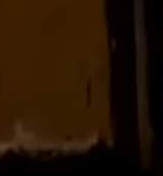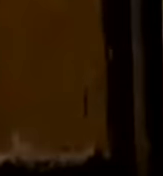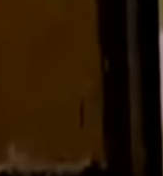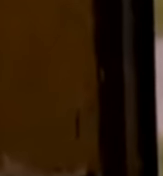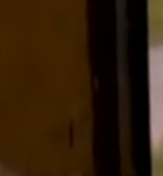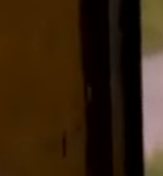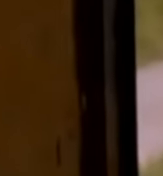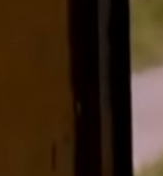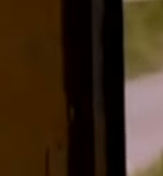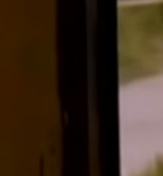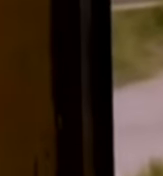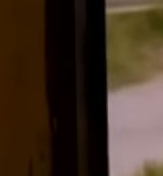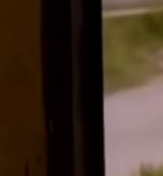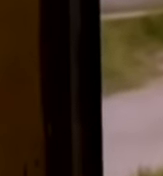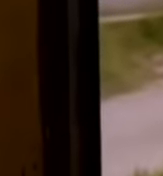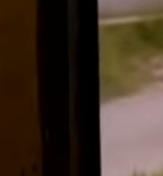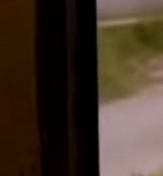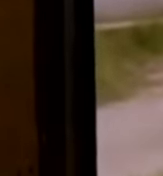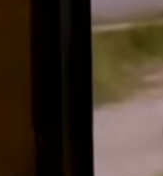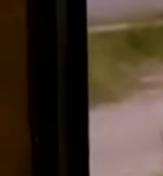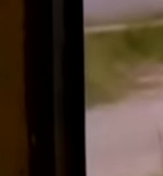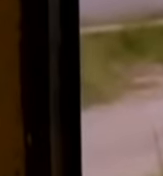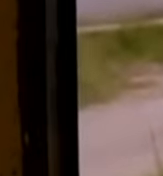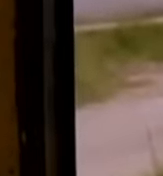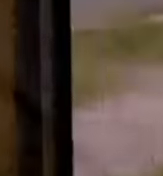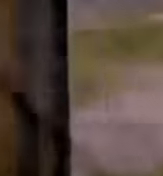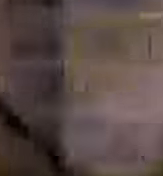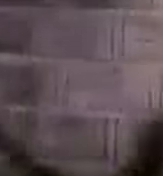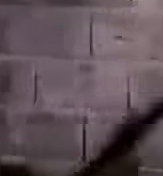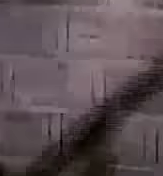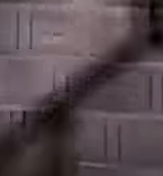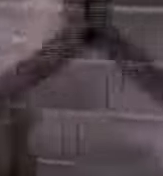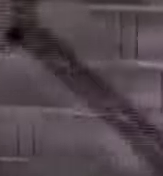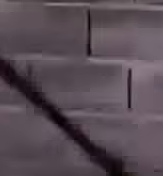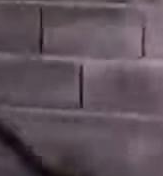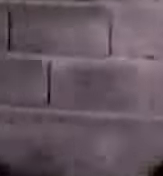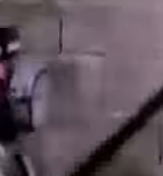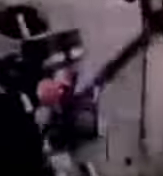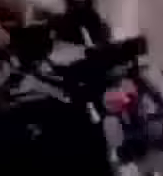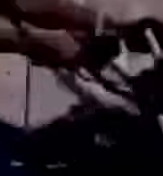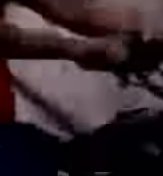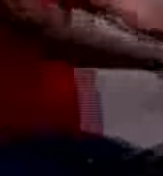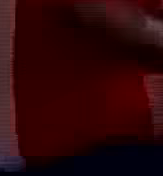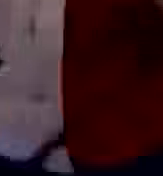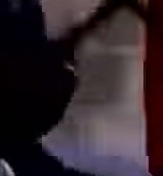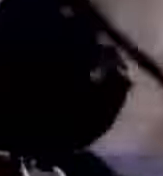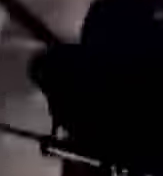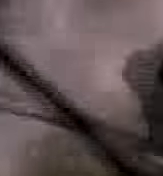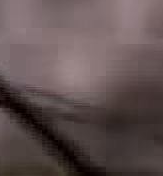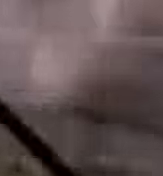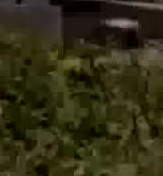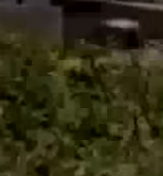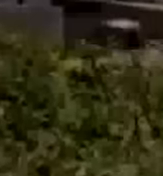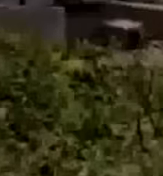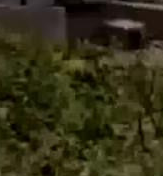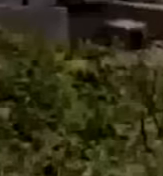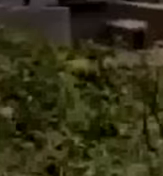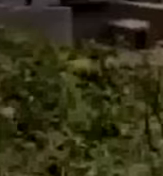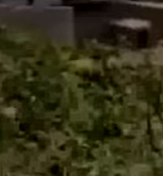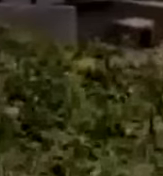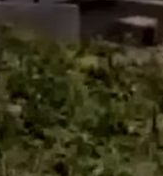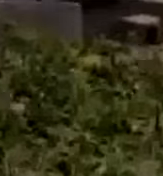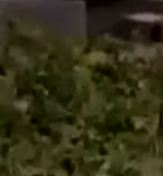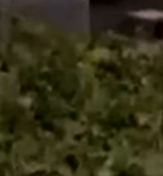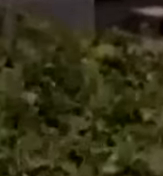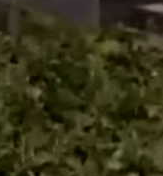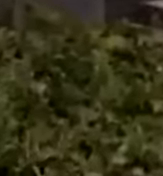Antes, por decirle, hace 15 años yo decía, pero es que nos hablan de esa palabra, pero no nos explican, ¿verdad? Como yo creo que en este momento estamos